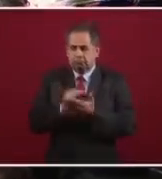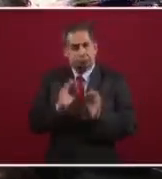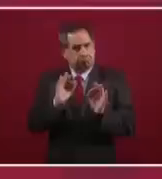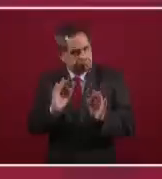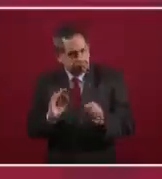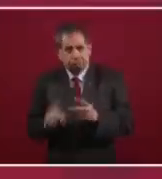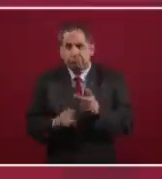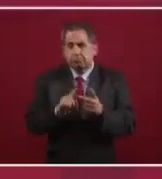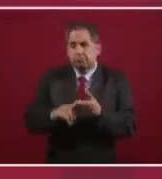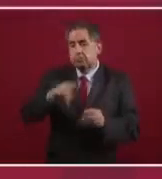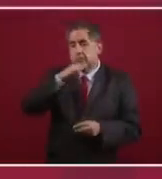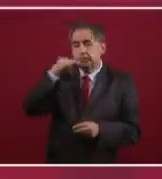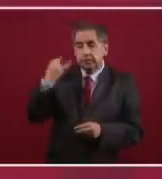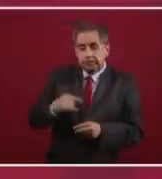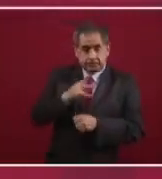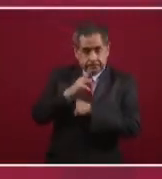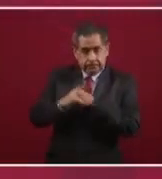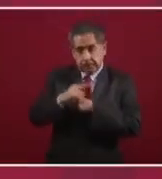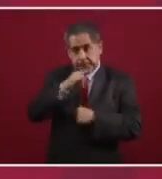Chile,